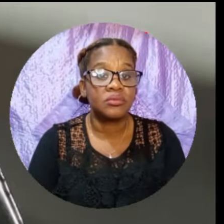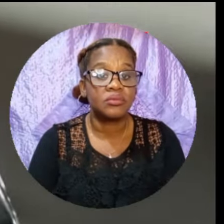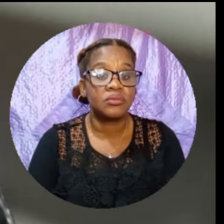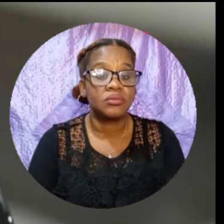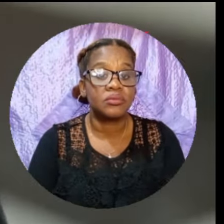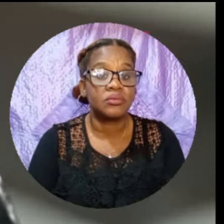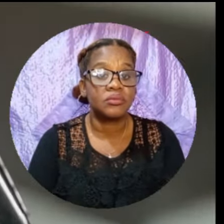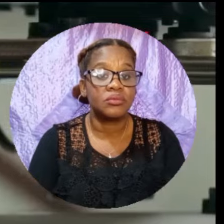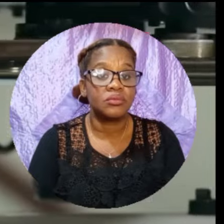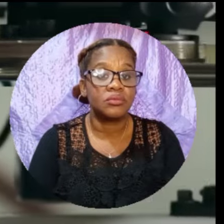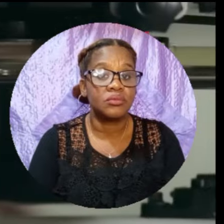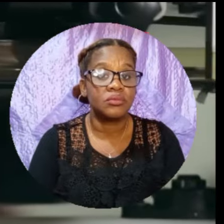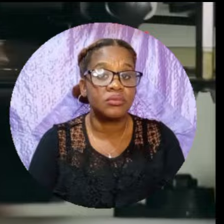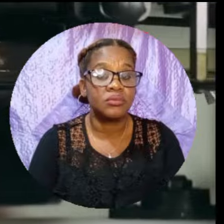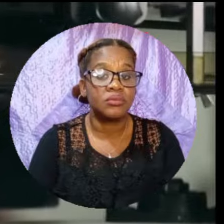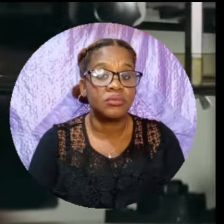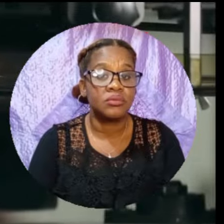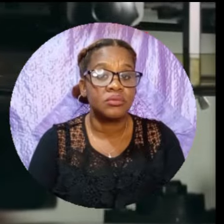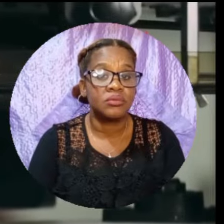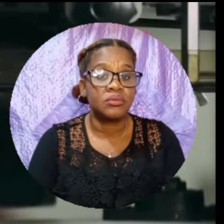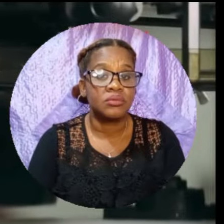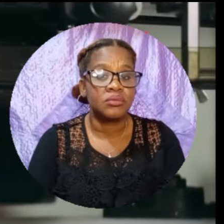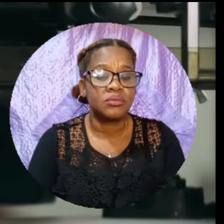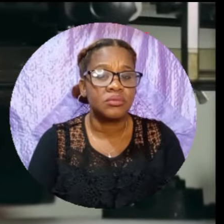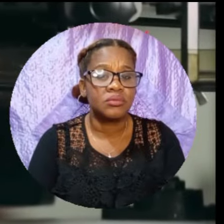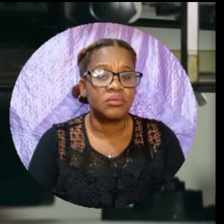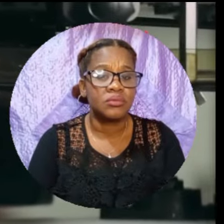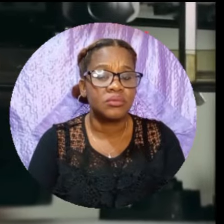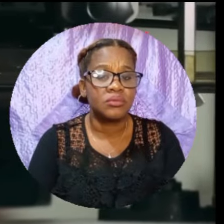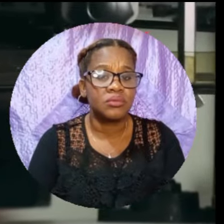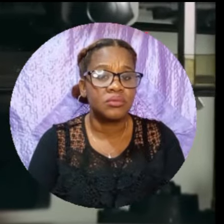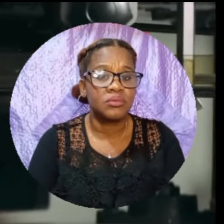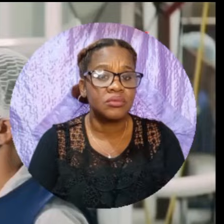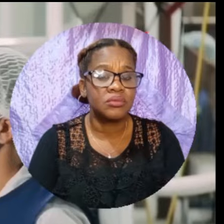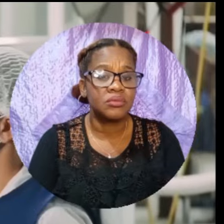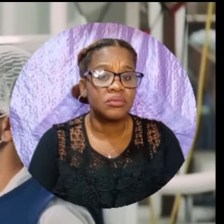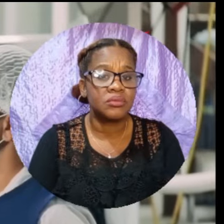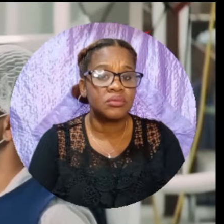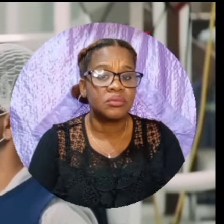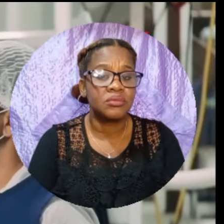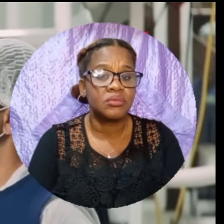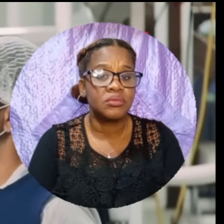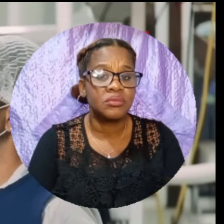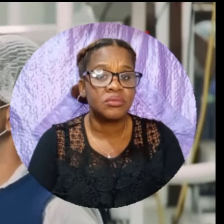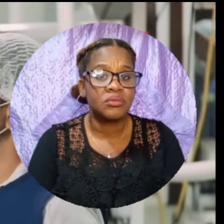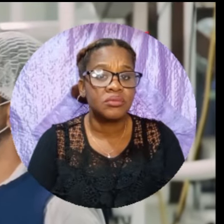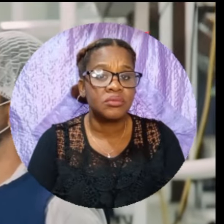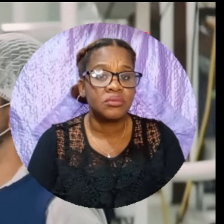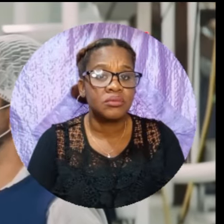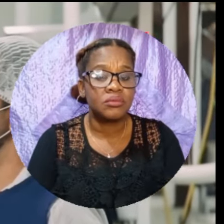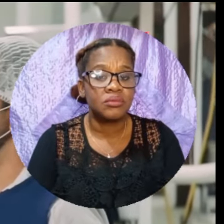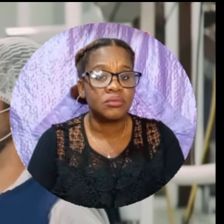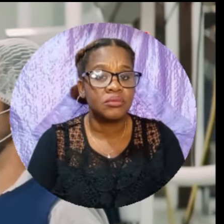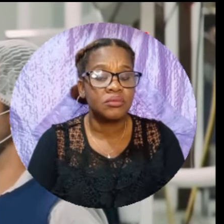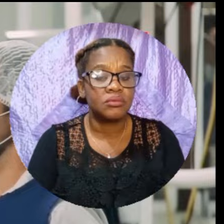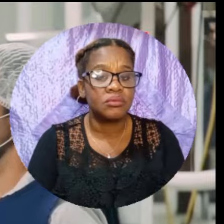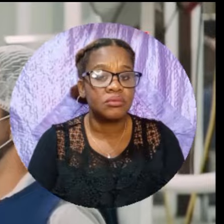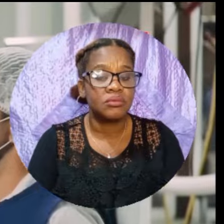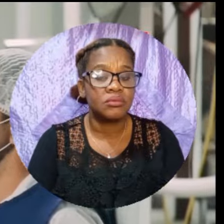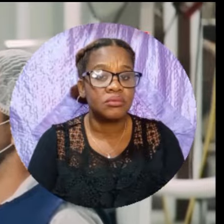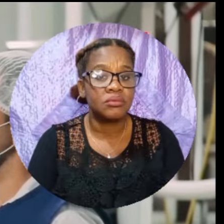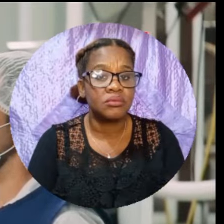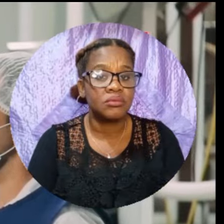clasifica, no el orden, pero ya lo sabemos todo hasta la empaque. Y lo único que nos falta es llegar a una máquina expendedora de Nescafé para probar este